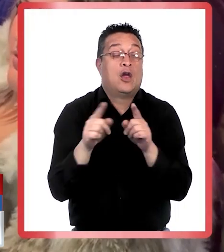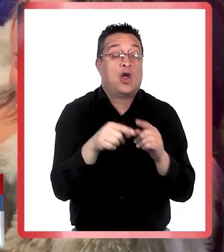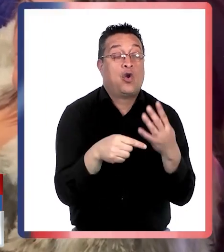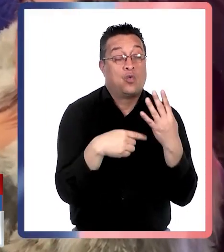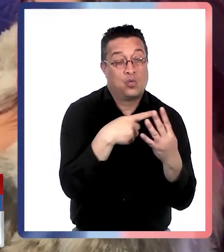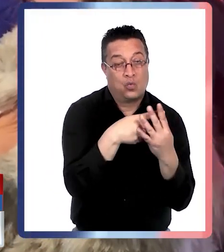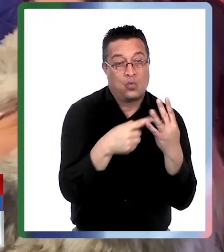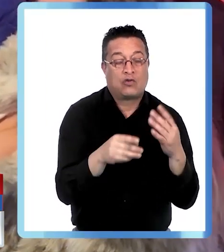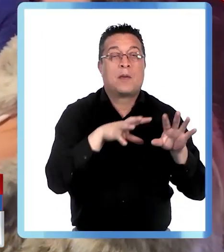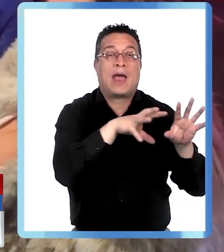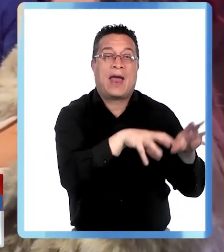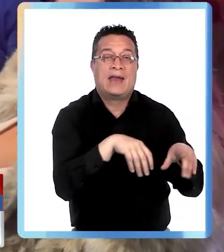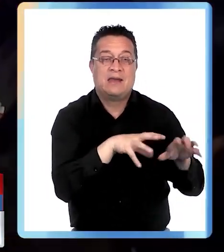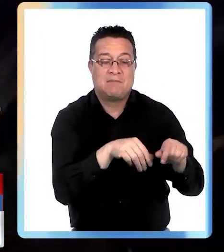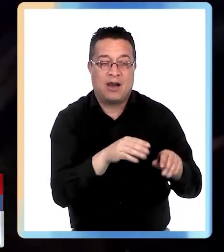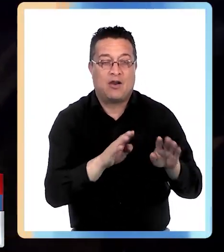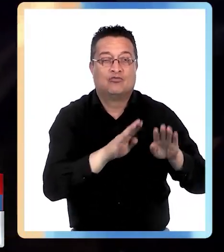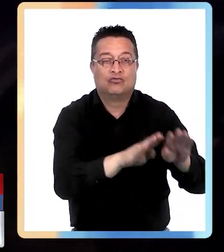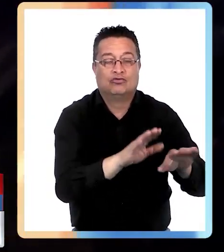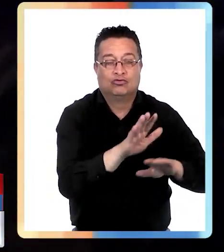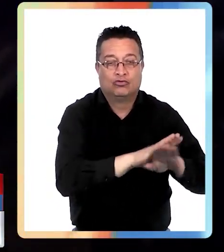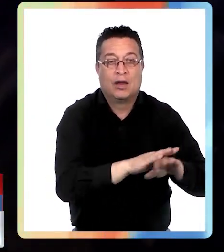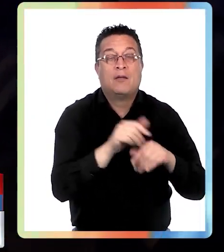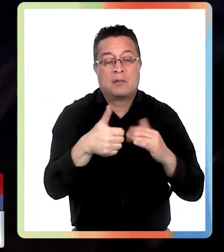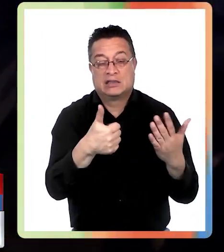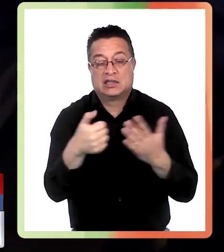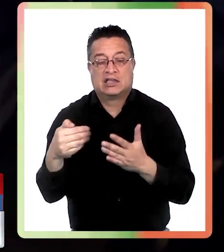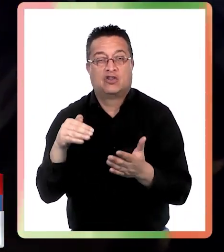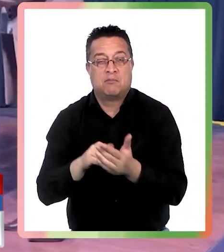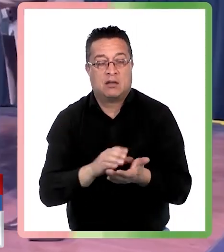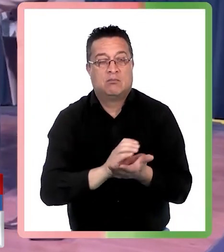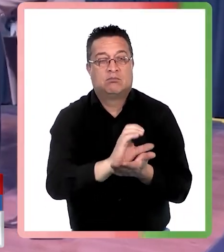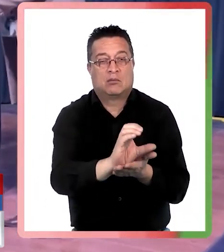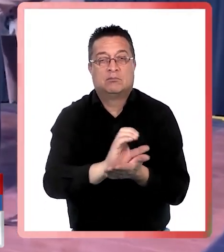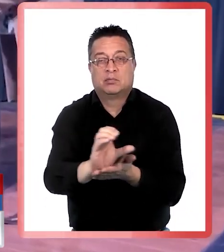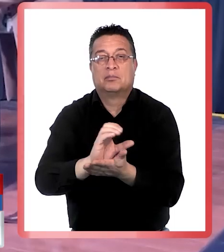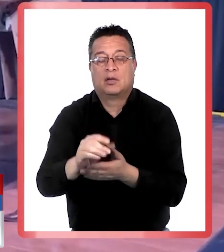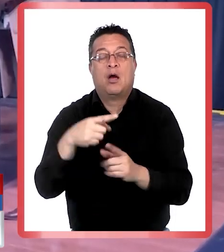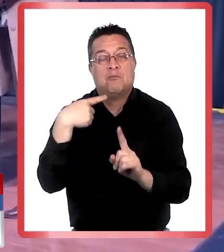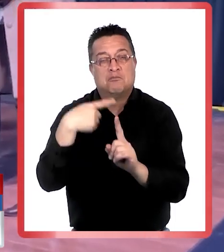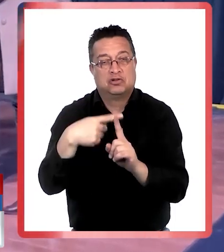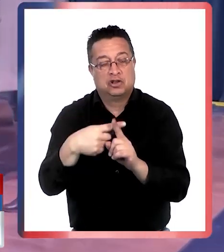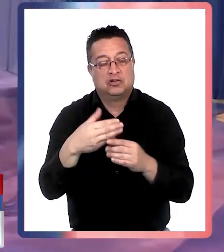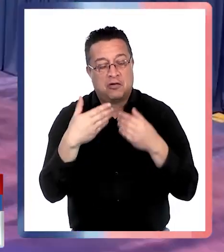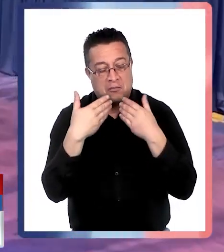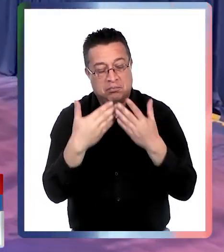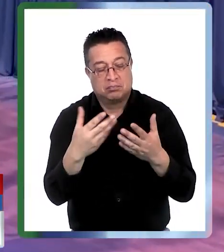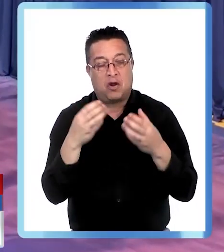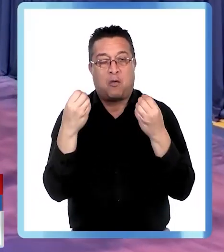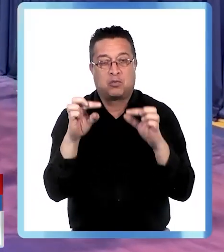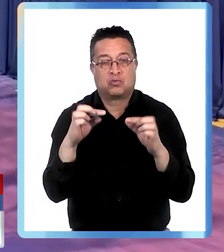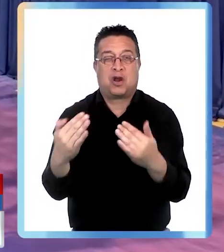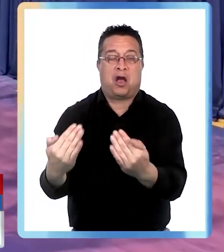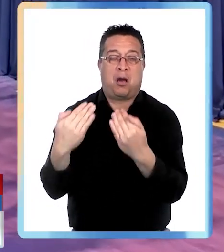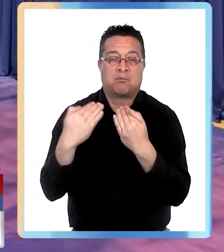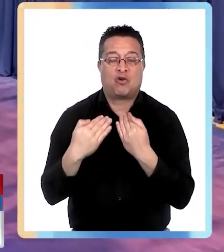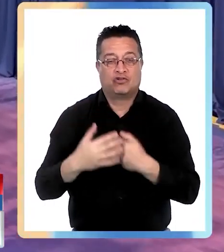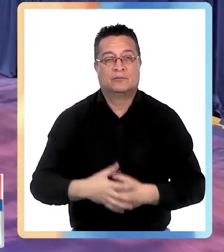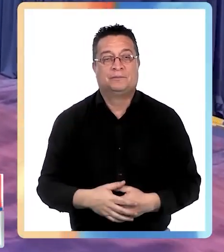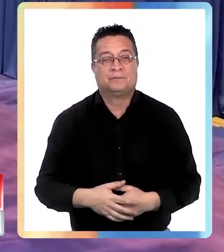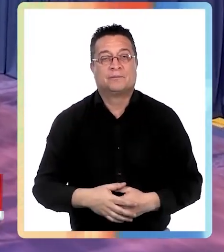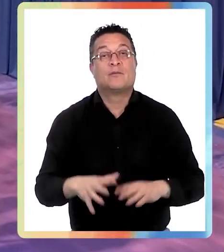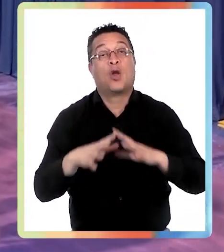discapacidad y cuatro agrupaciones animalistas quienes recibieron la suma de 600000 pesos y destacaron positivamente esta oportunidad de